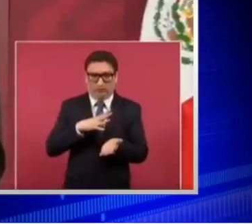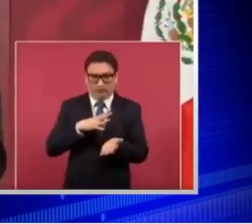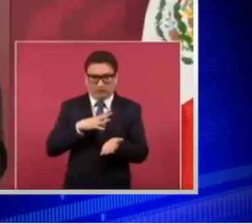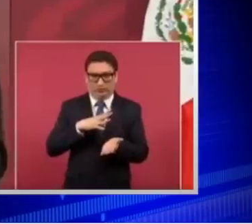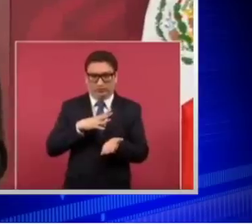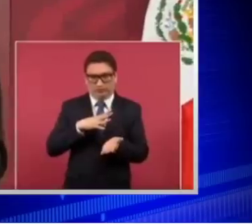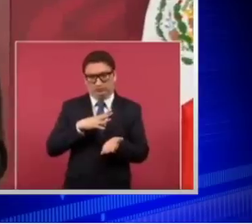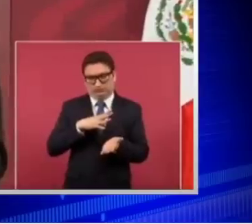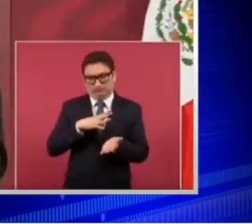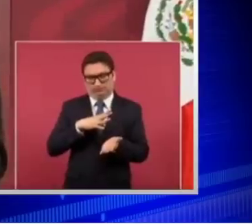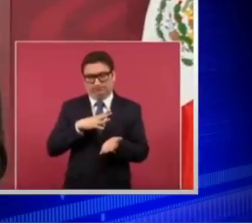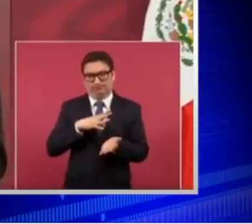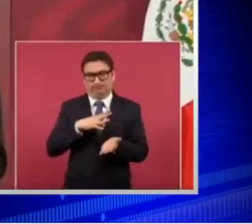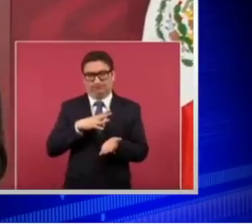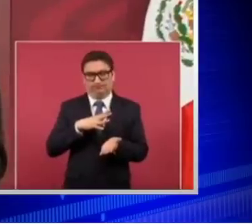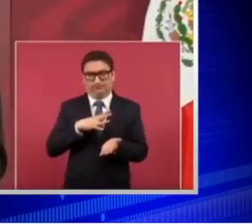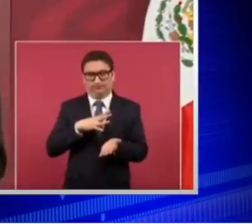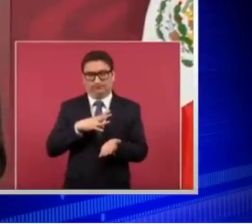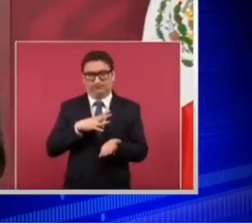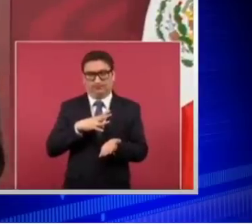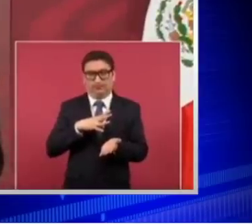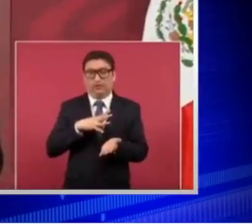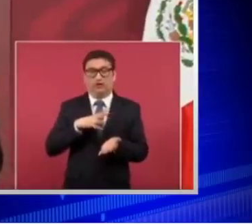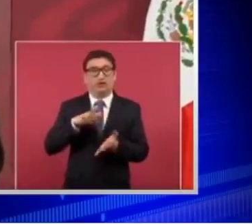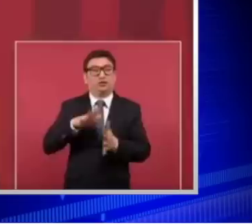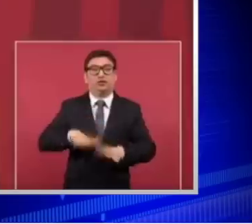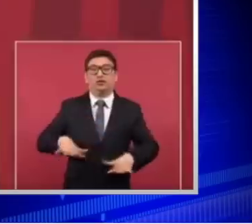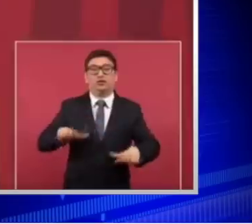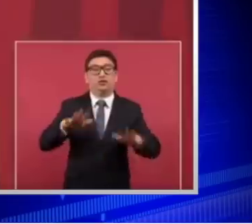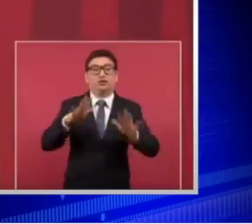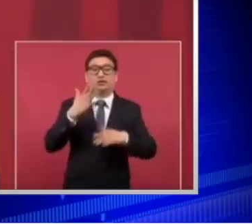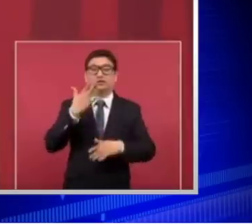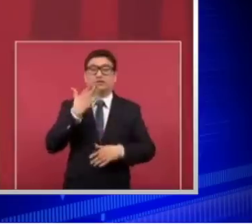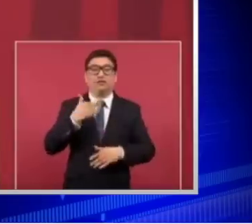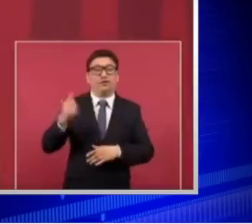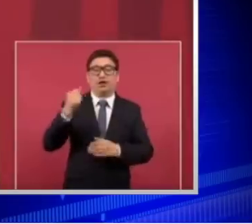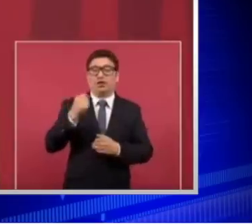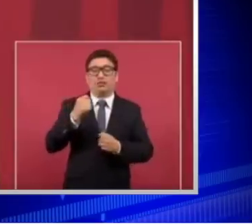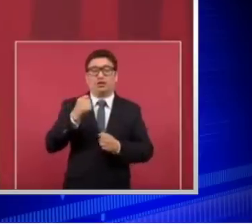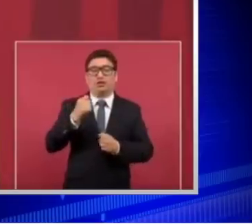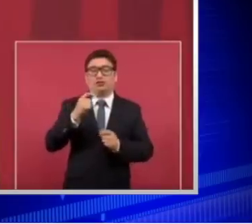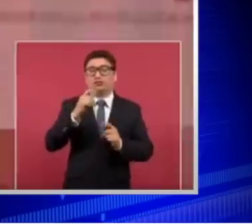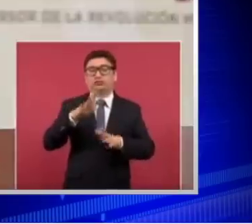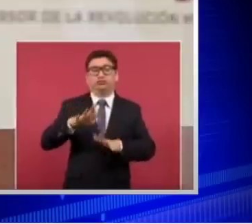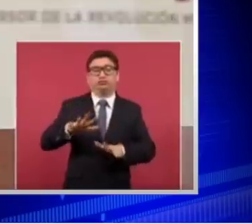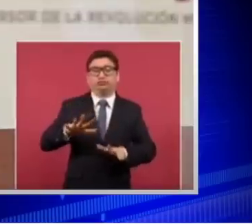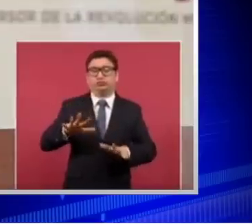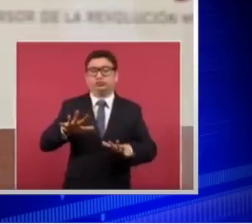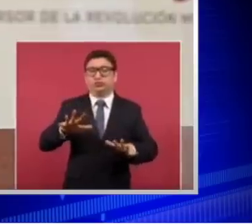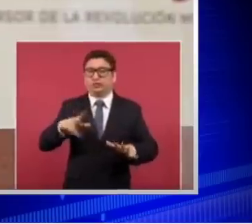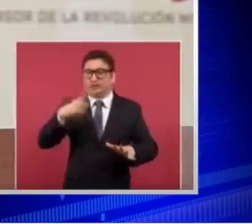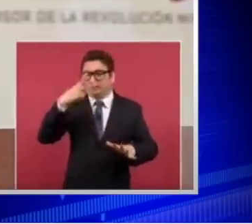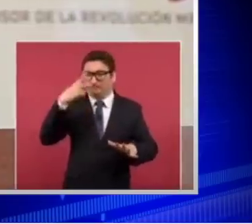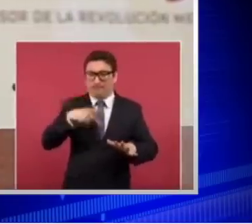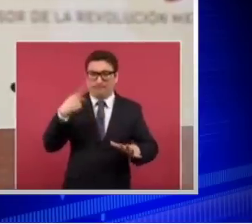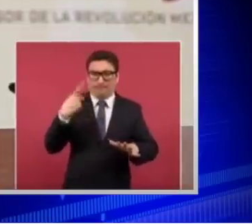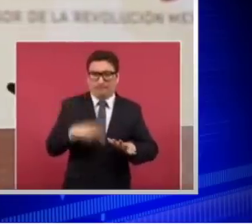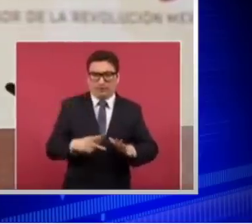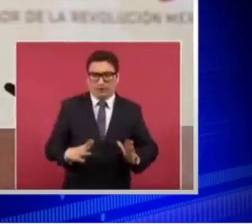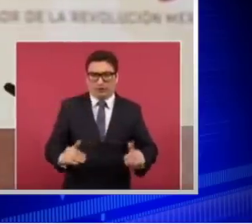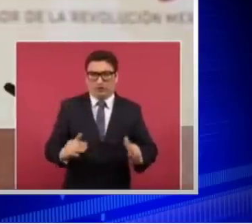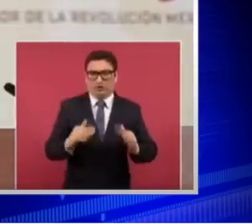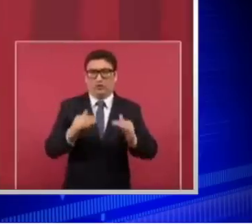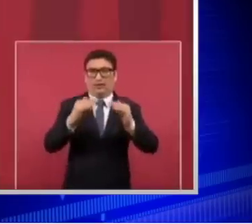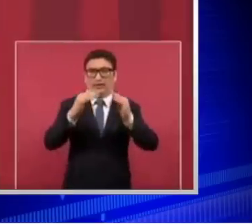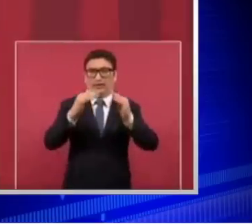desaparecer la fama y la gloria del México Tenochtitlan